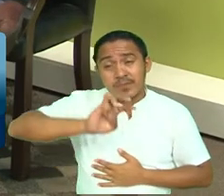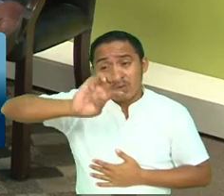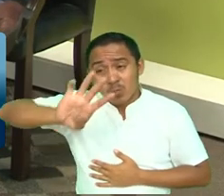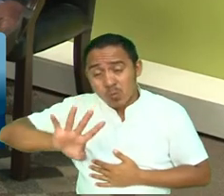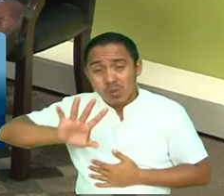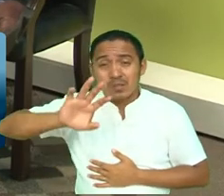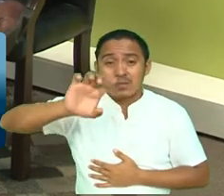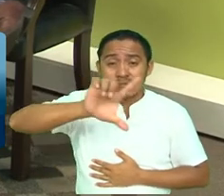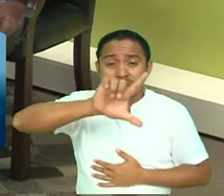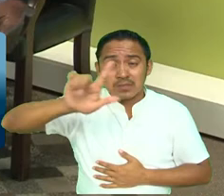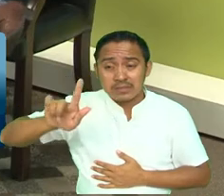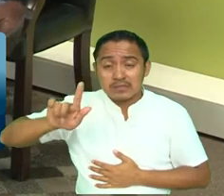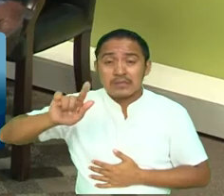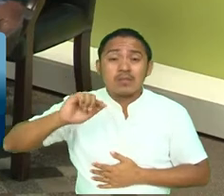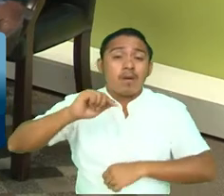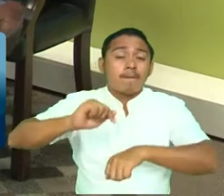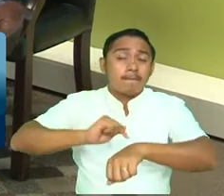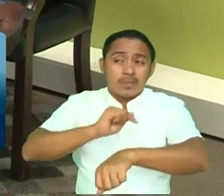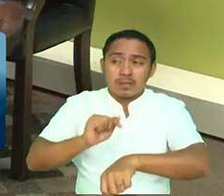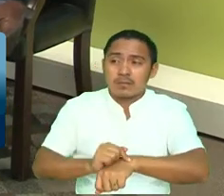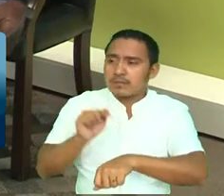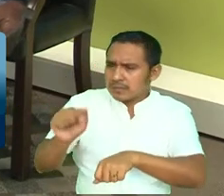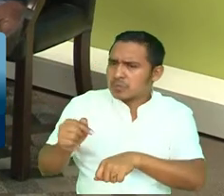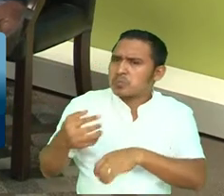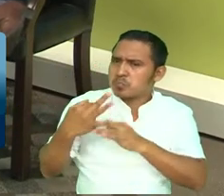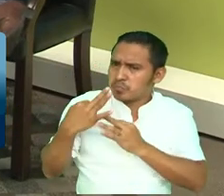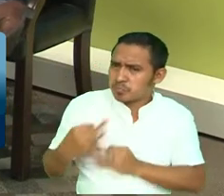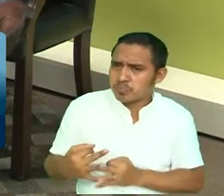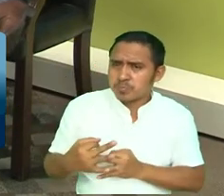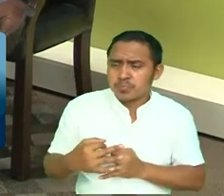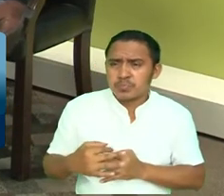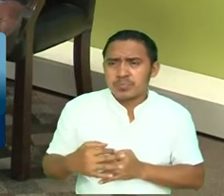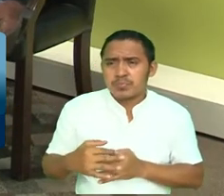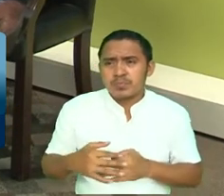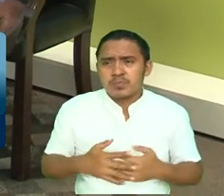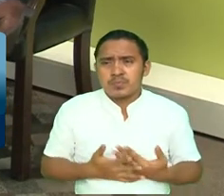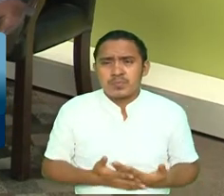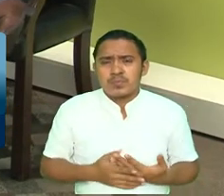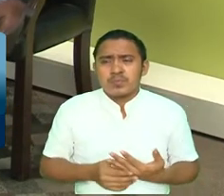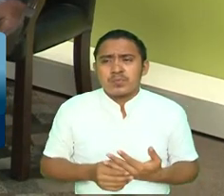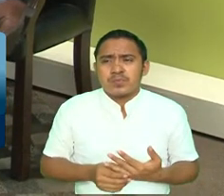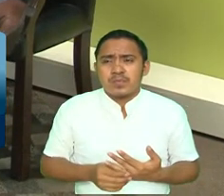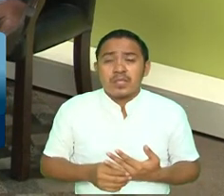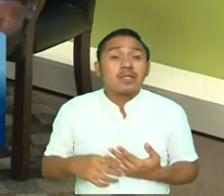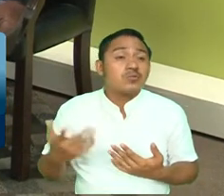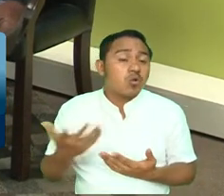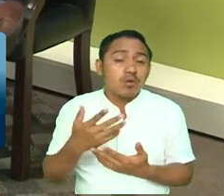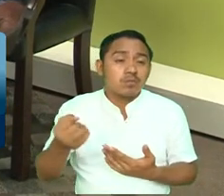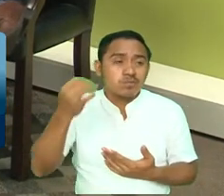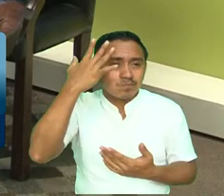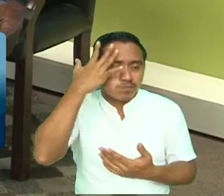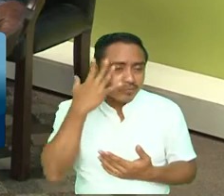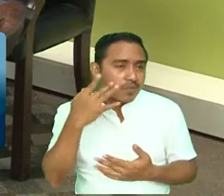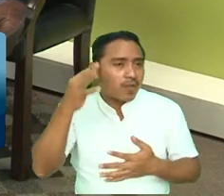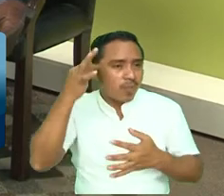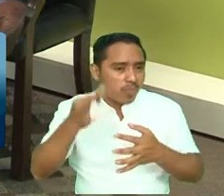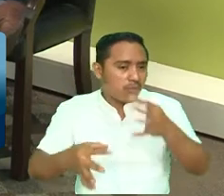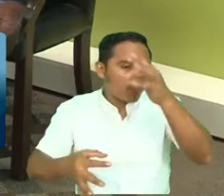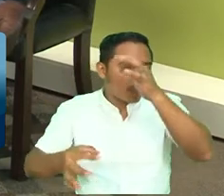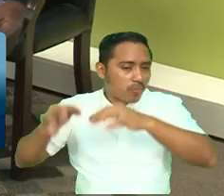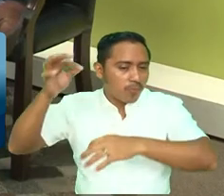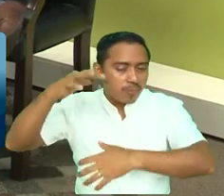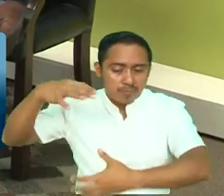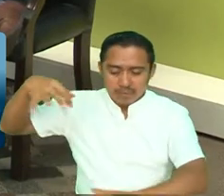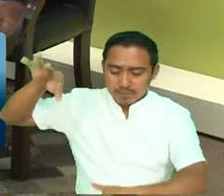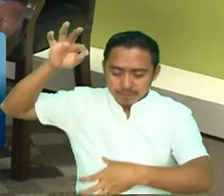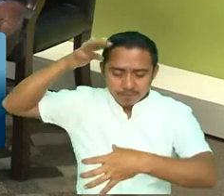lo que es un sudor. ¿Qué se puede considerar normal? Eso se mediría si todo lo que estamos goteando, ¿verdad?